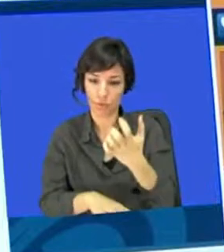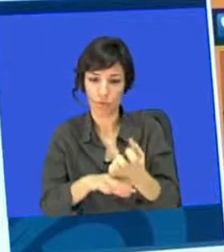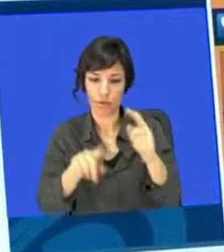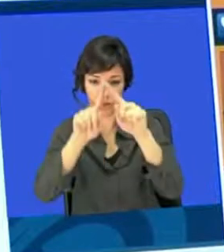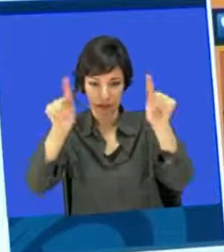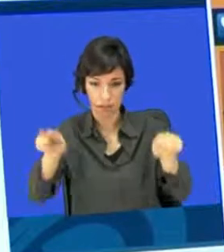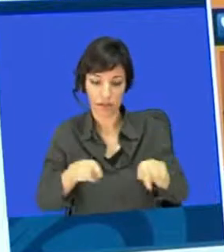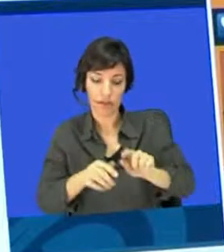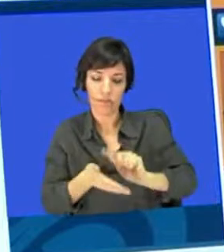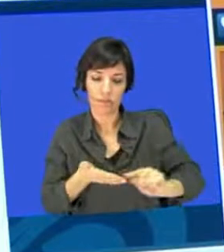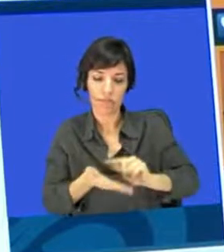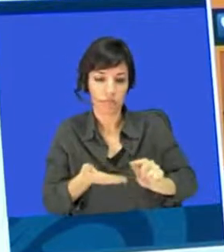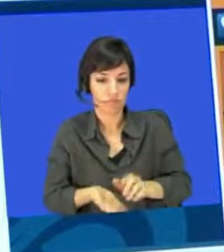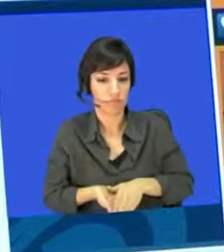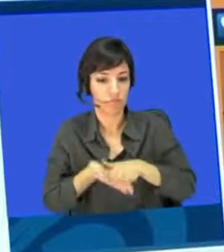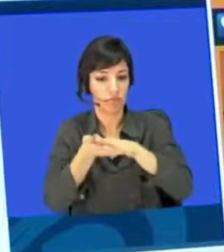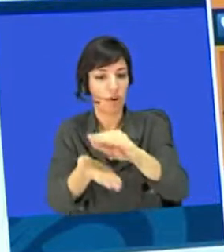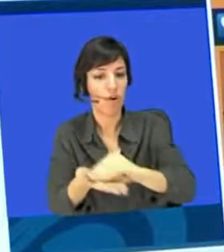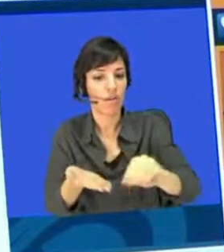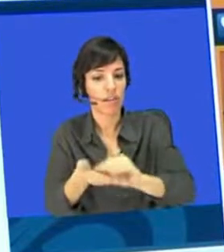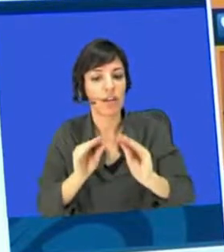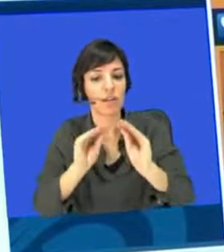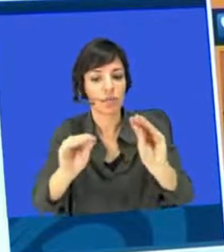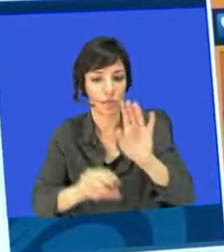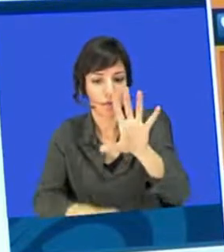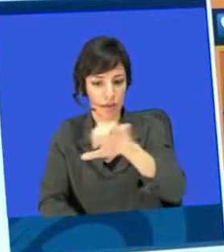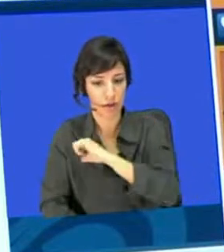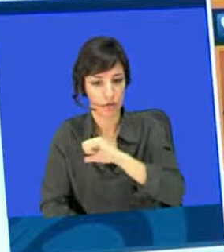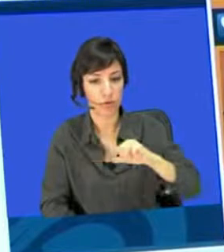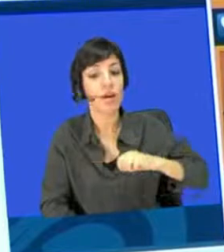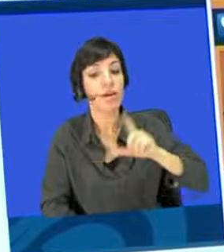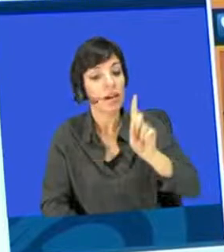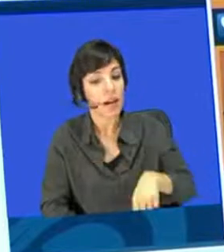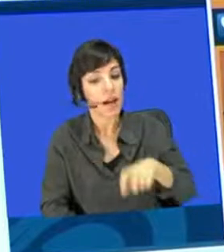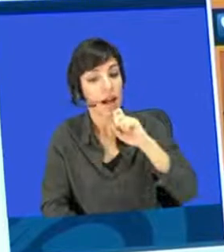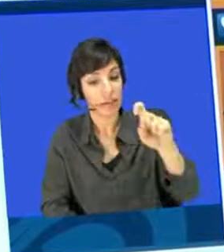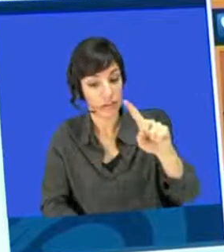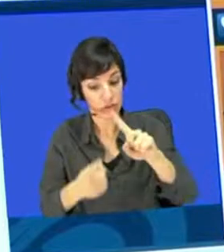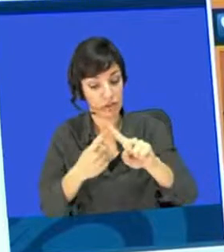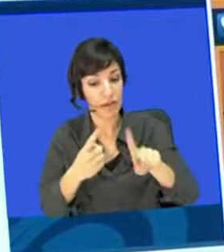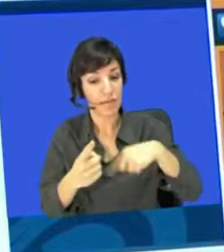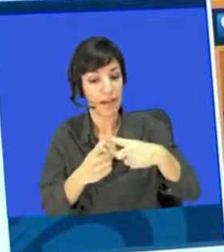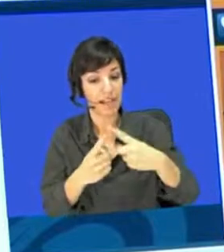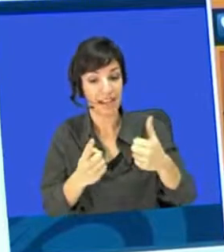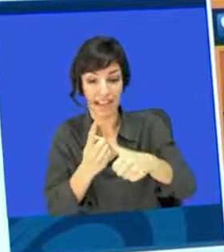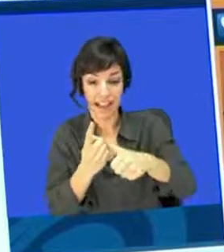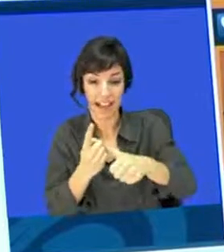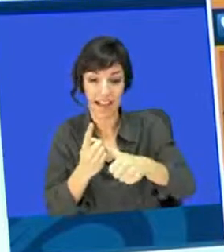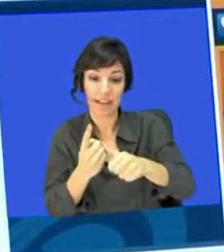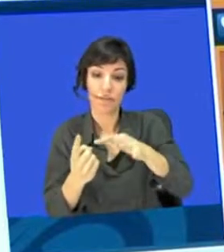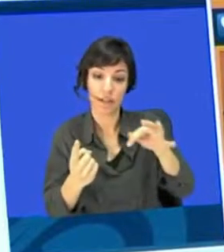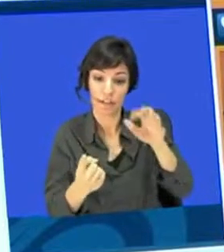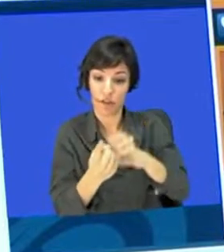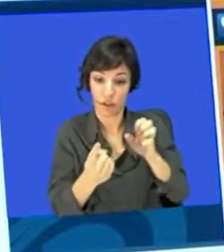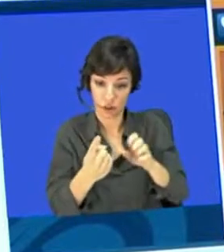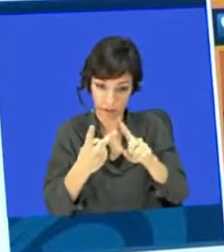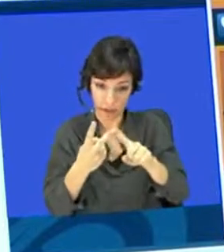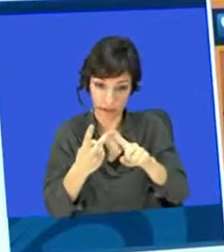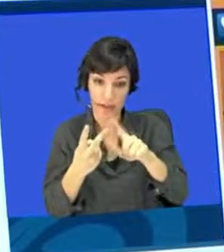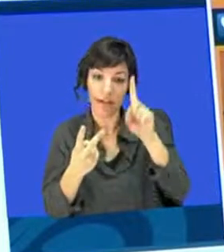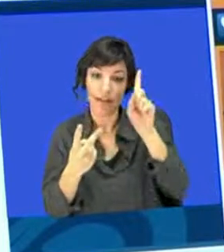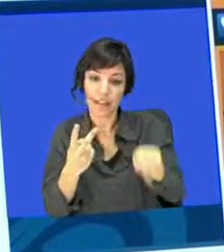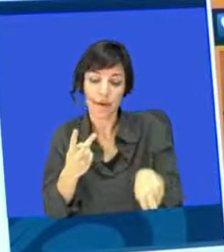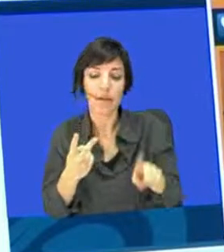www.euro.com Autónoma y también debe de llevar fotocopia y original de dni junto con el